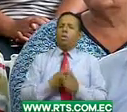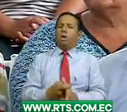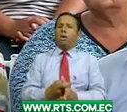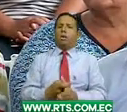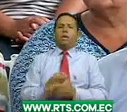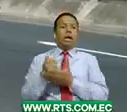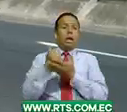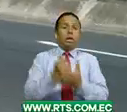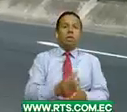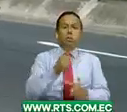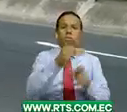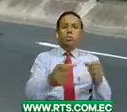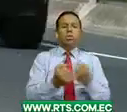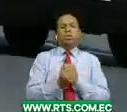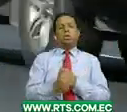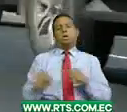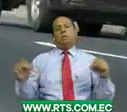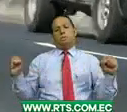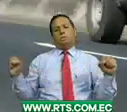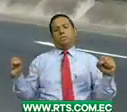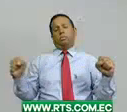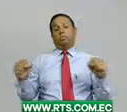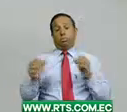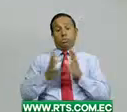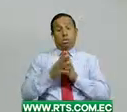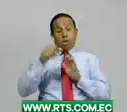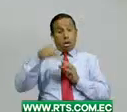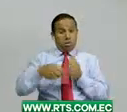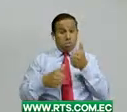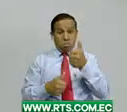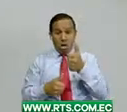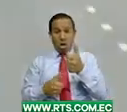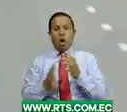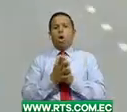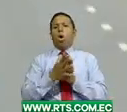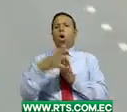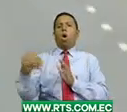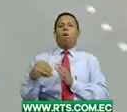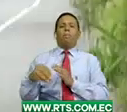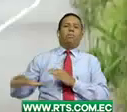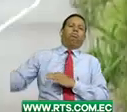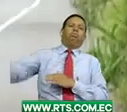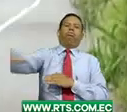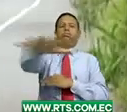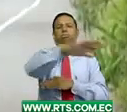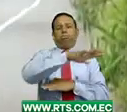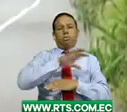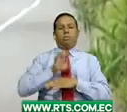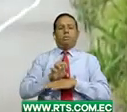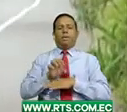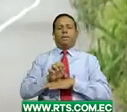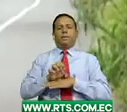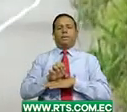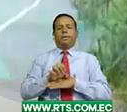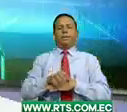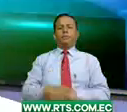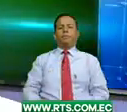salvar vidas. Y se anunció que lo replicarán en otras zonas del país, informó Charlie Pisa.